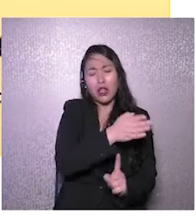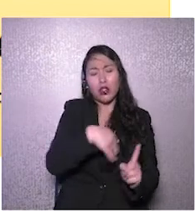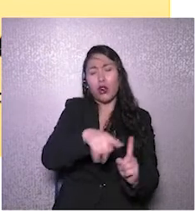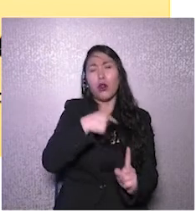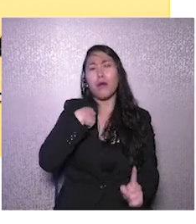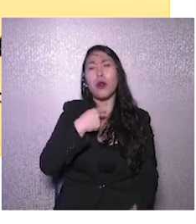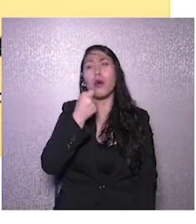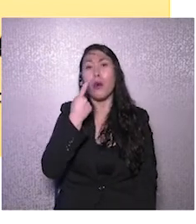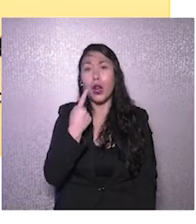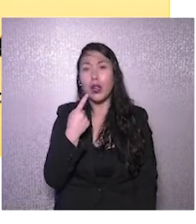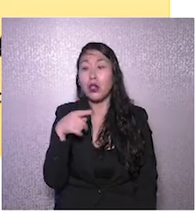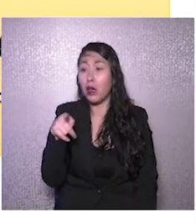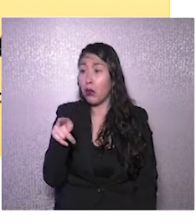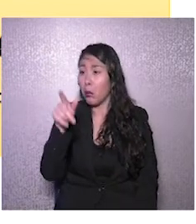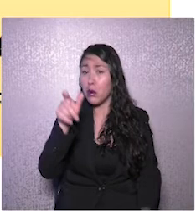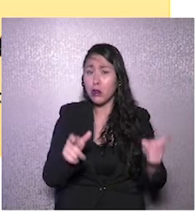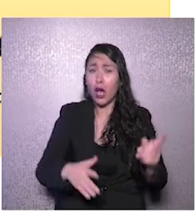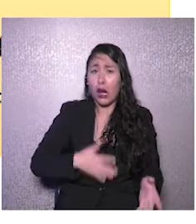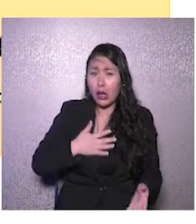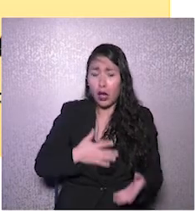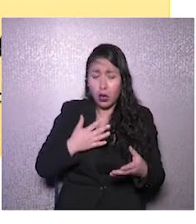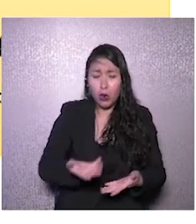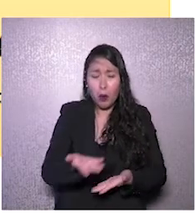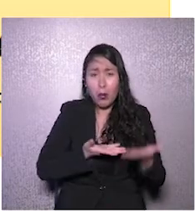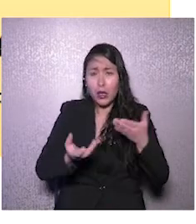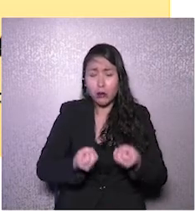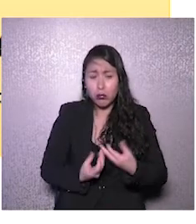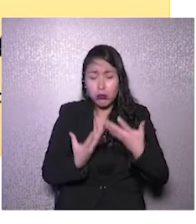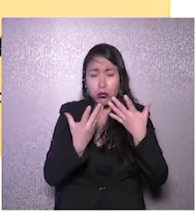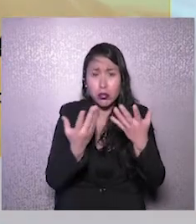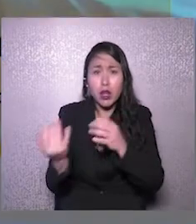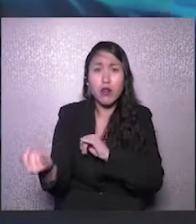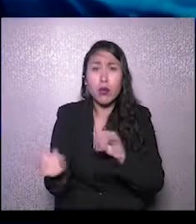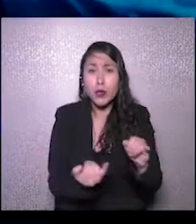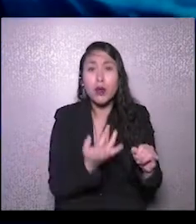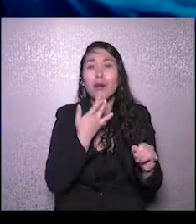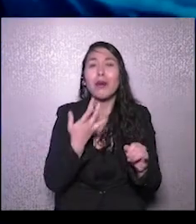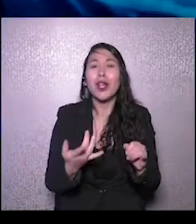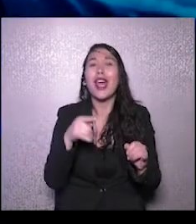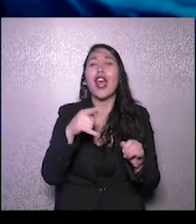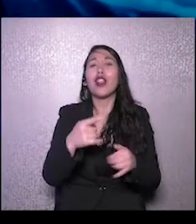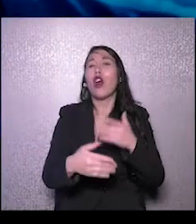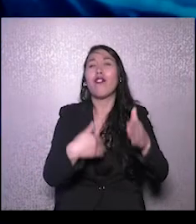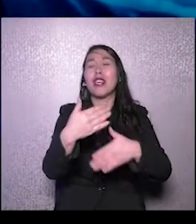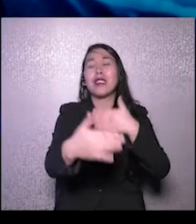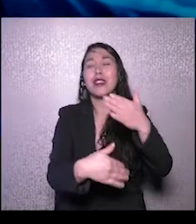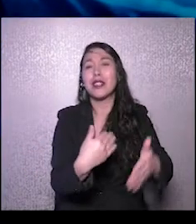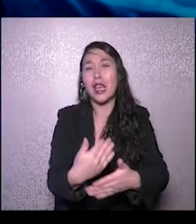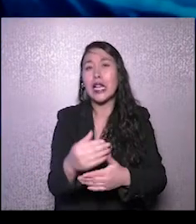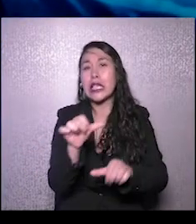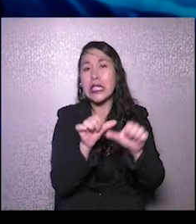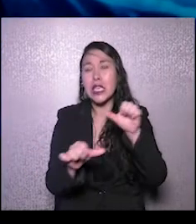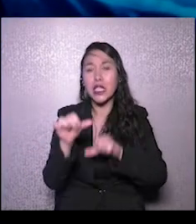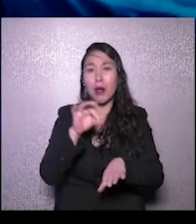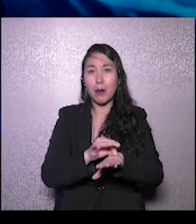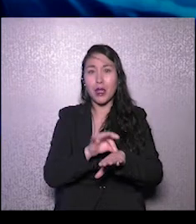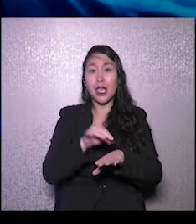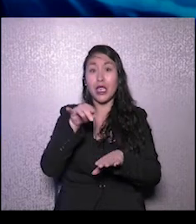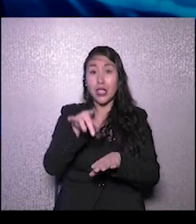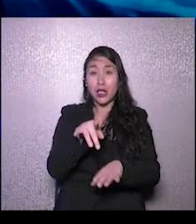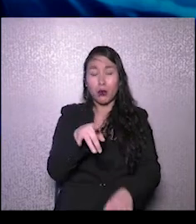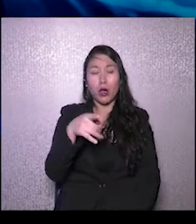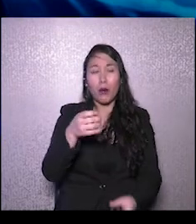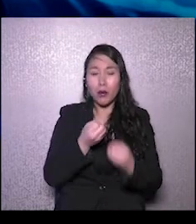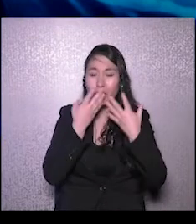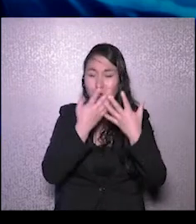O sea, la gente quiere compartir sus datos si es que esto va en contribución del avance de las ciencias biomédicas. Y este es uno de los mensajes que nos interesa